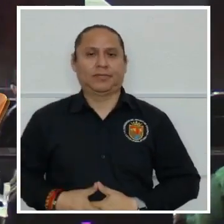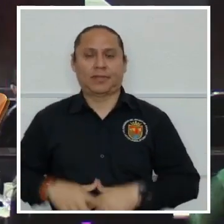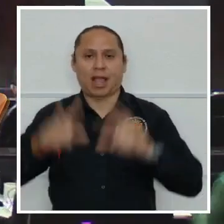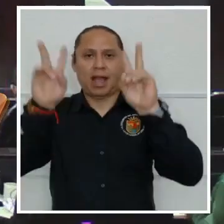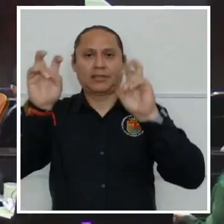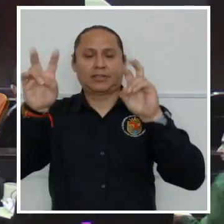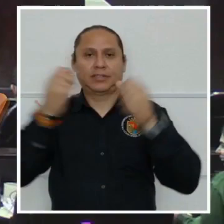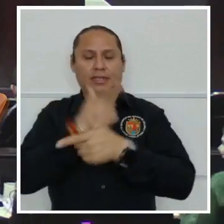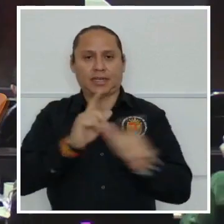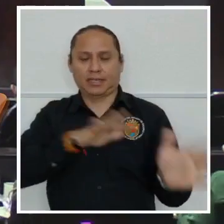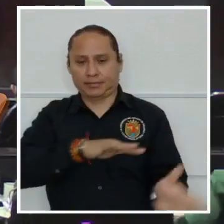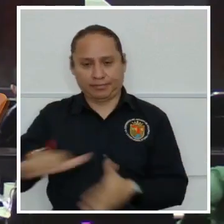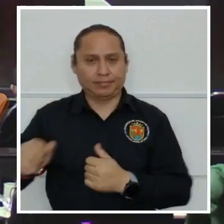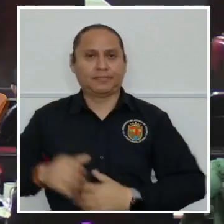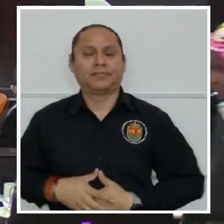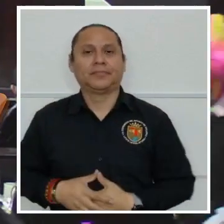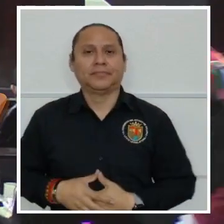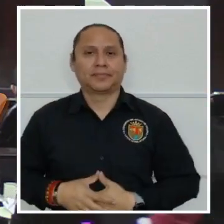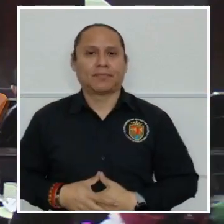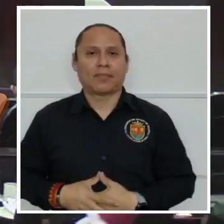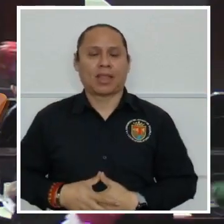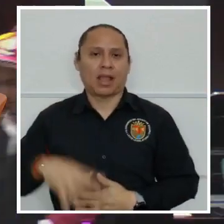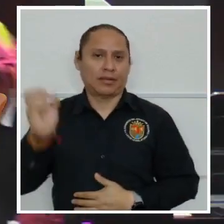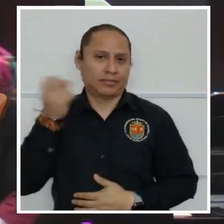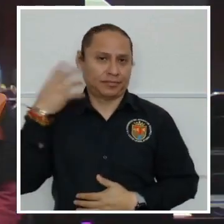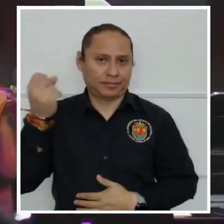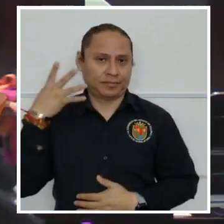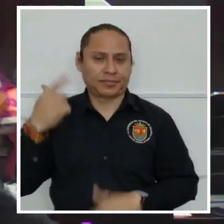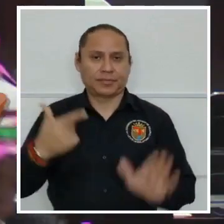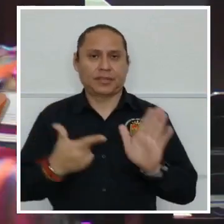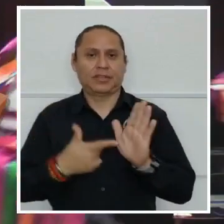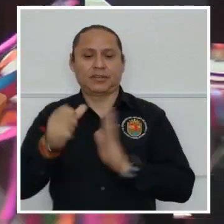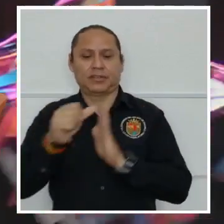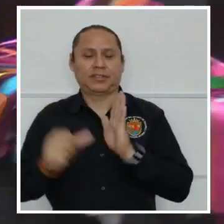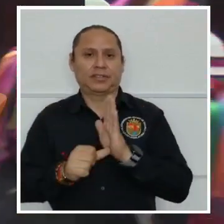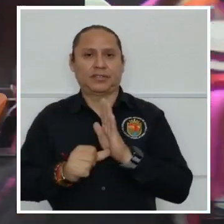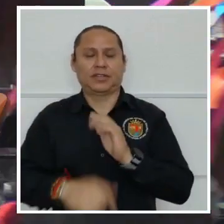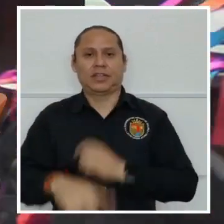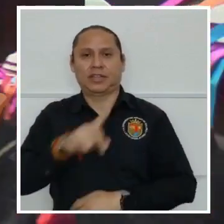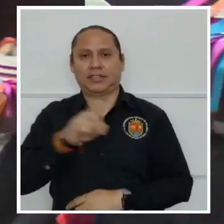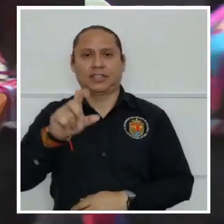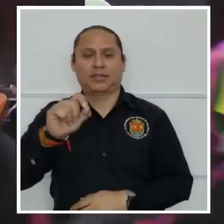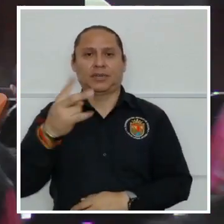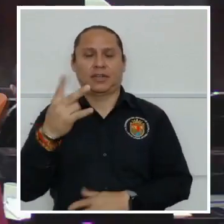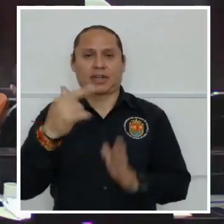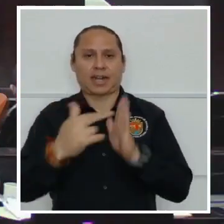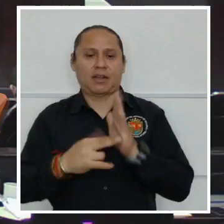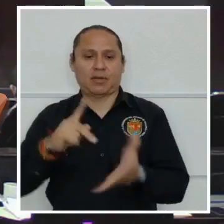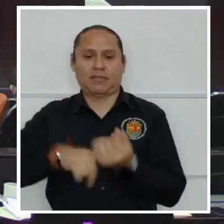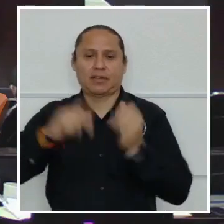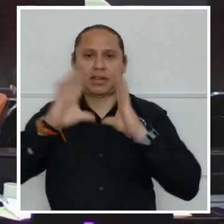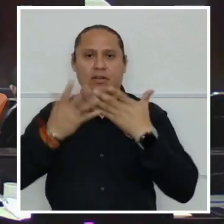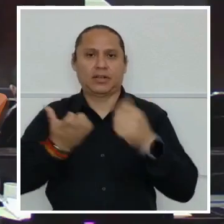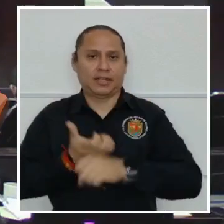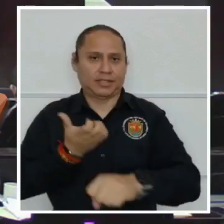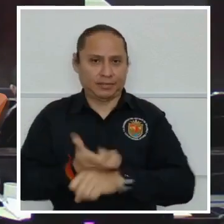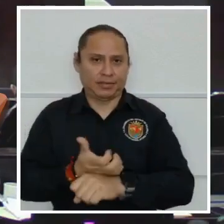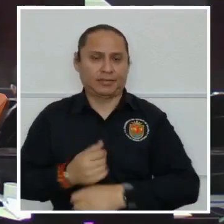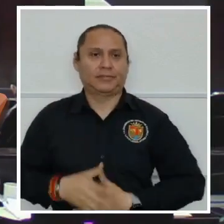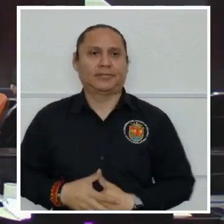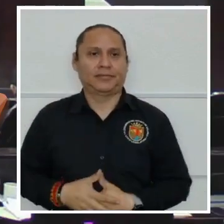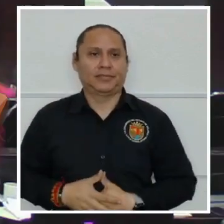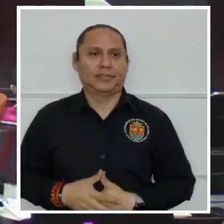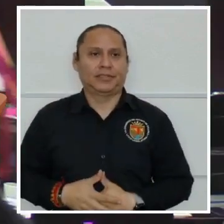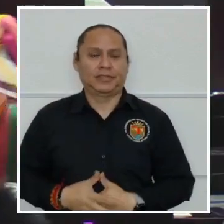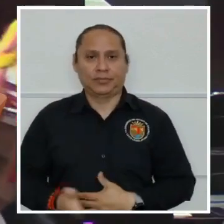Asuntos generales. Honorable Asamblea, con fundamento en el artículo 122 del Reglamento Interior del Poder